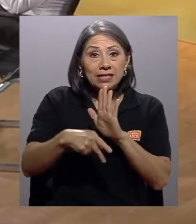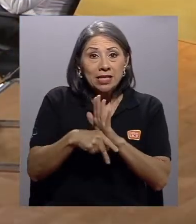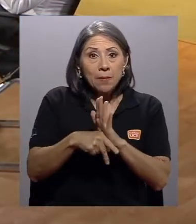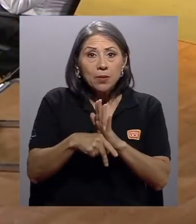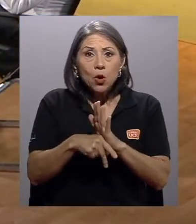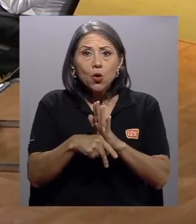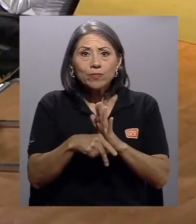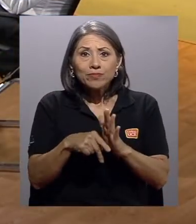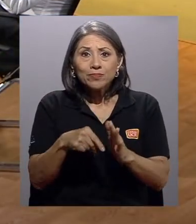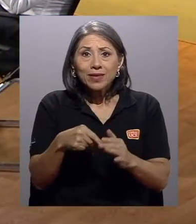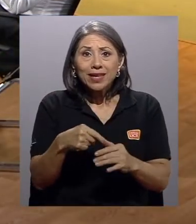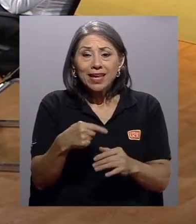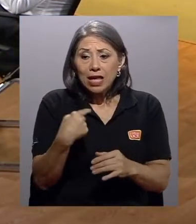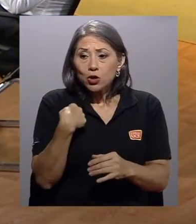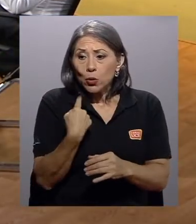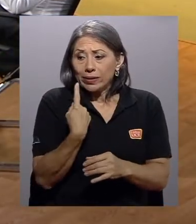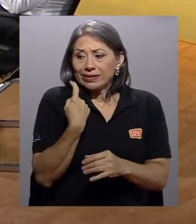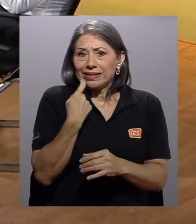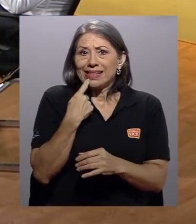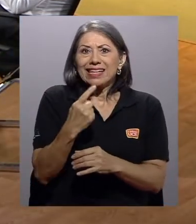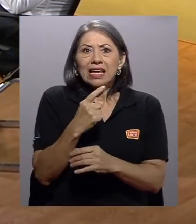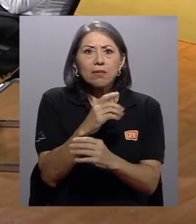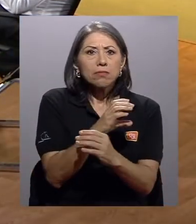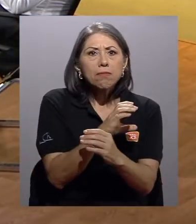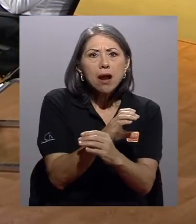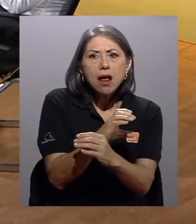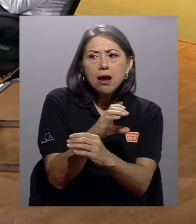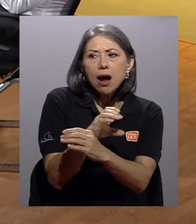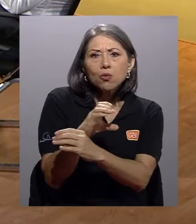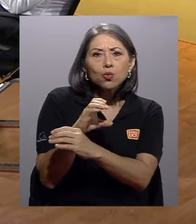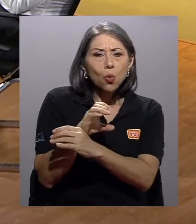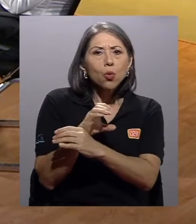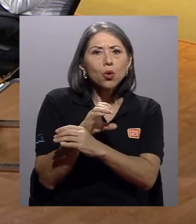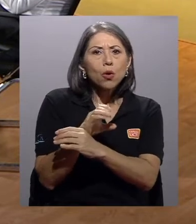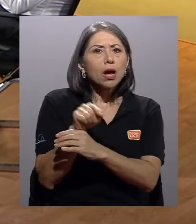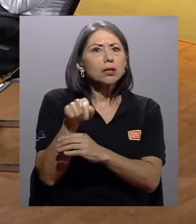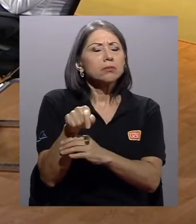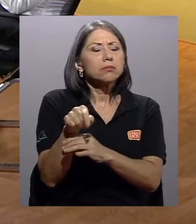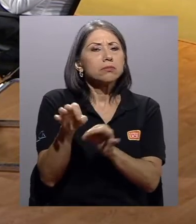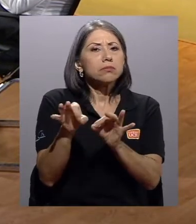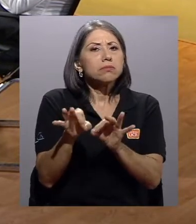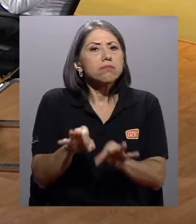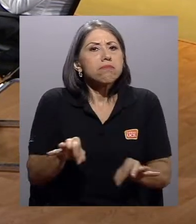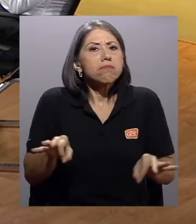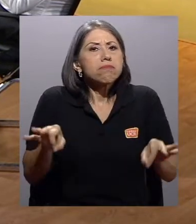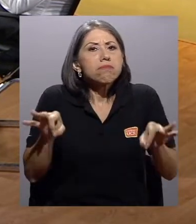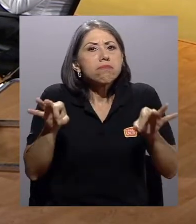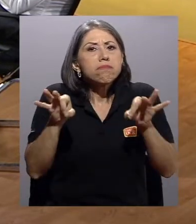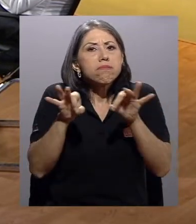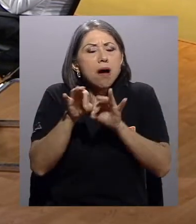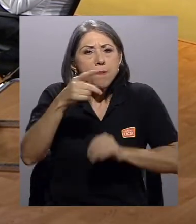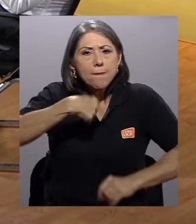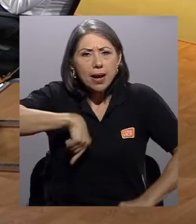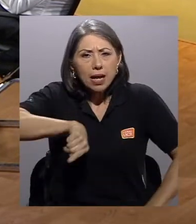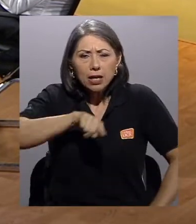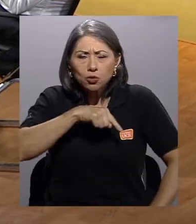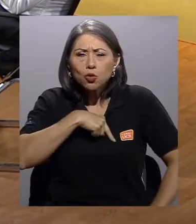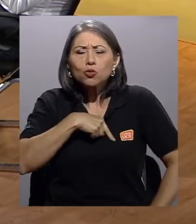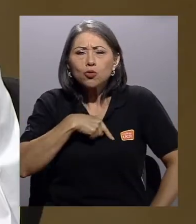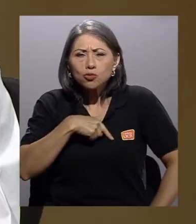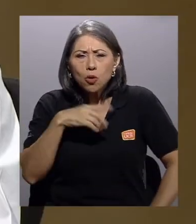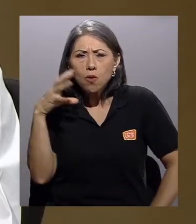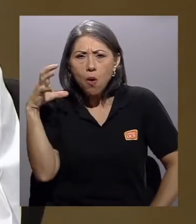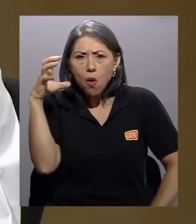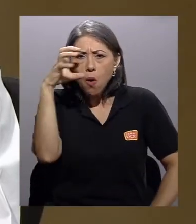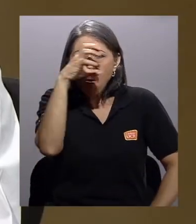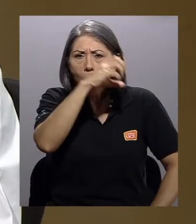este principio precautorio al que hice referencia es básicamente esencial para que nosotros no perdamos de vista